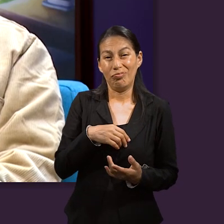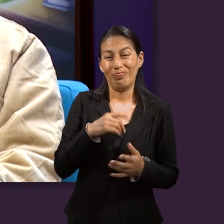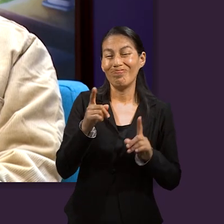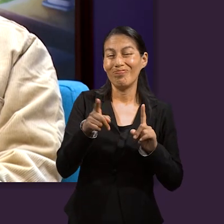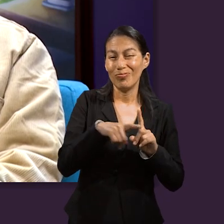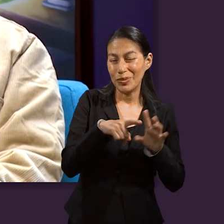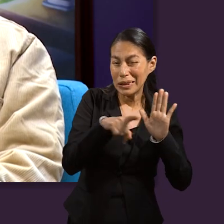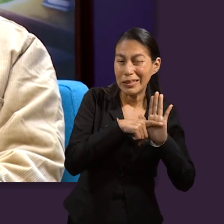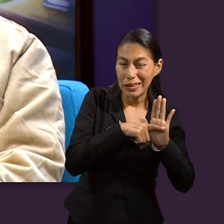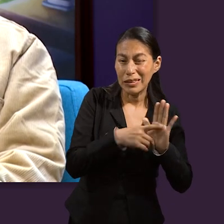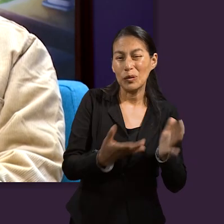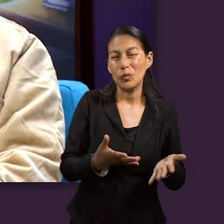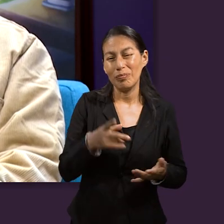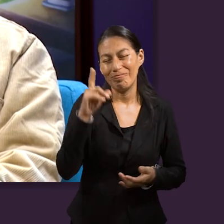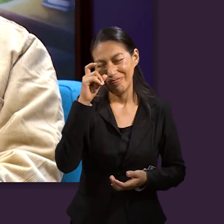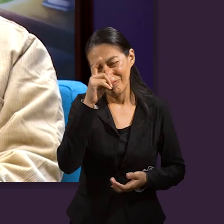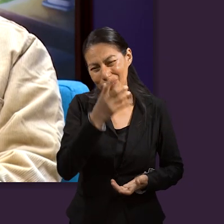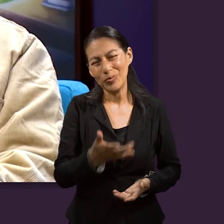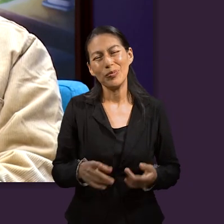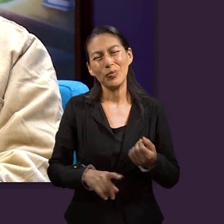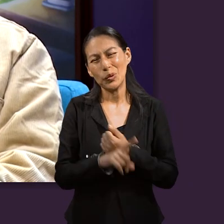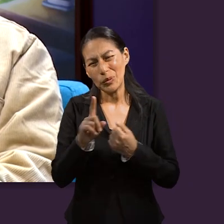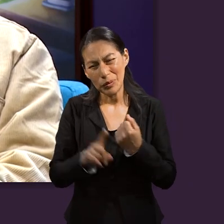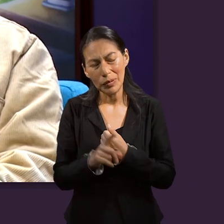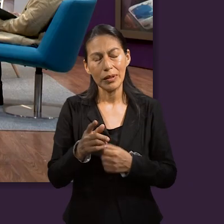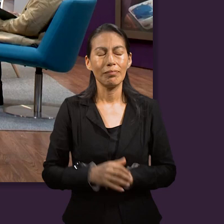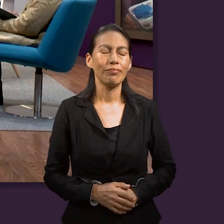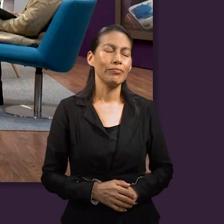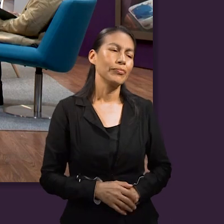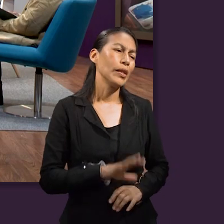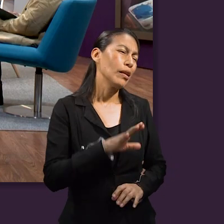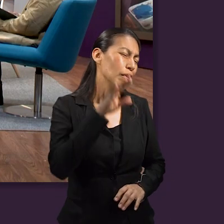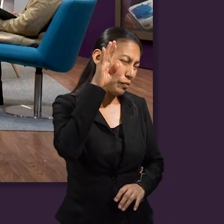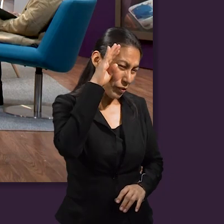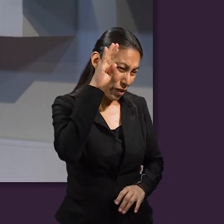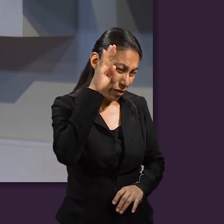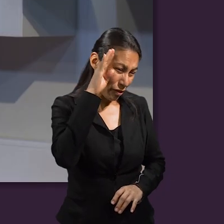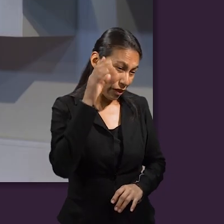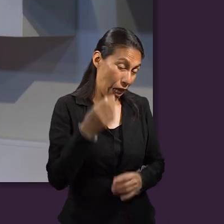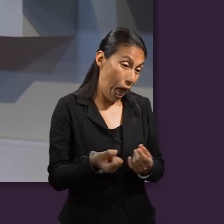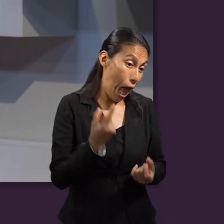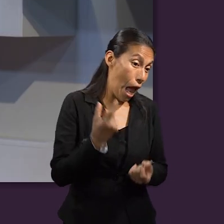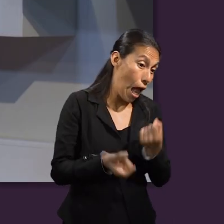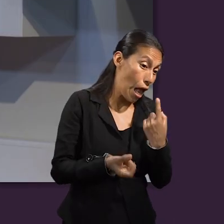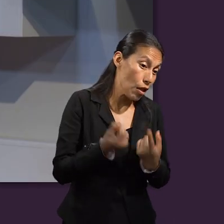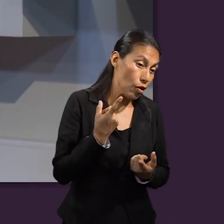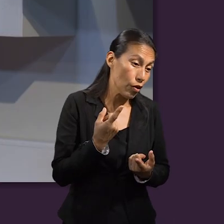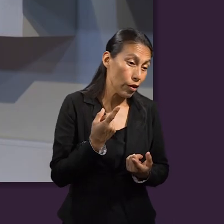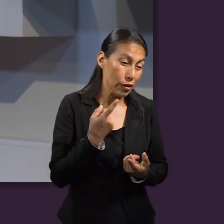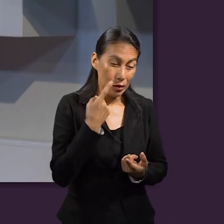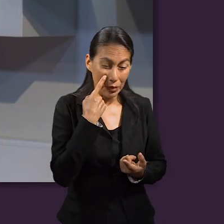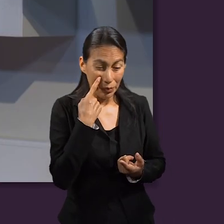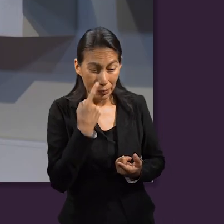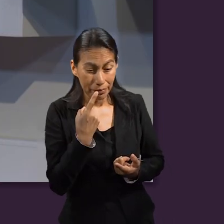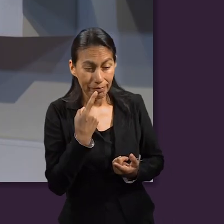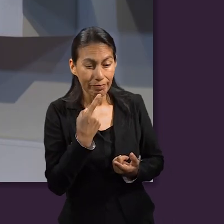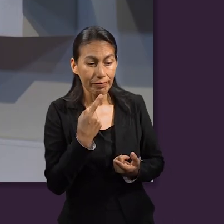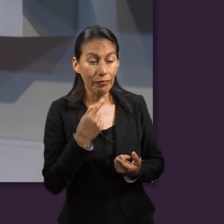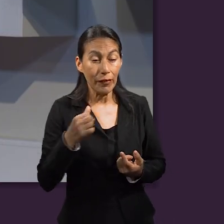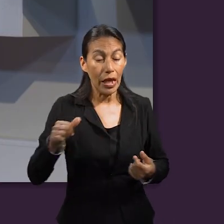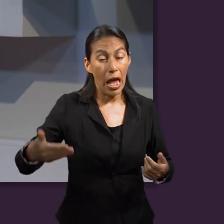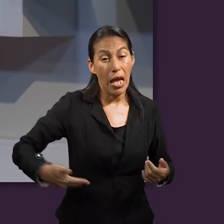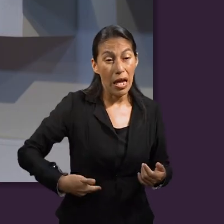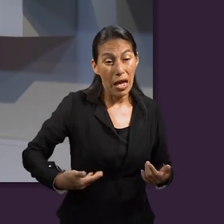de jacob no como podemos ver en esta parte de la historia consideró que algo que debemos destacar es que en una acción